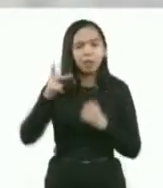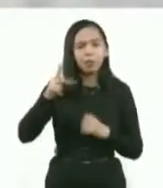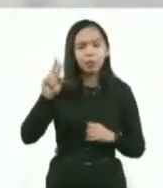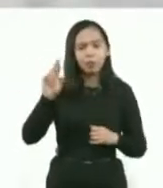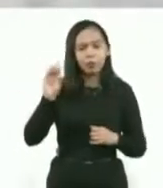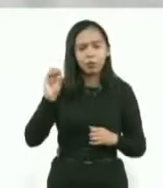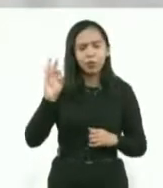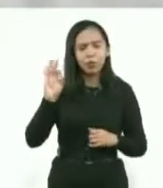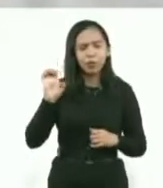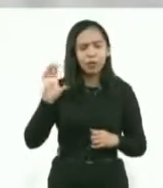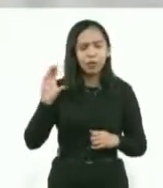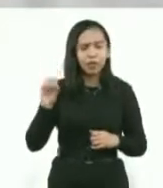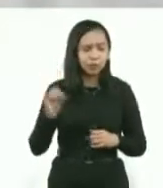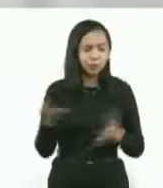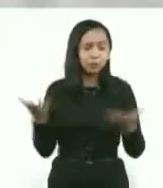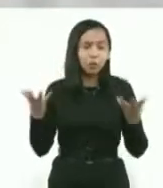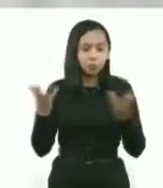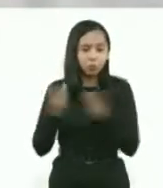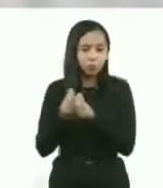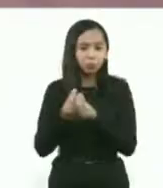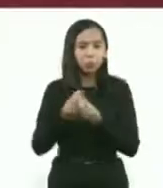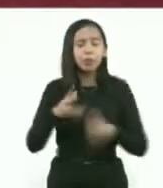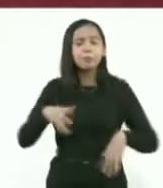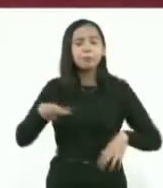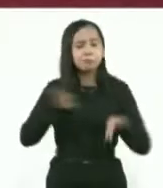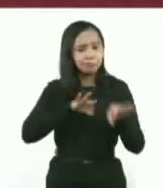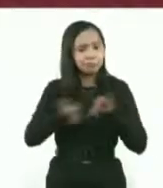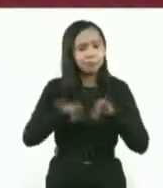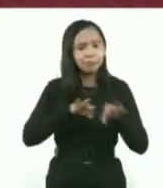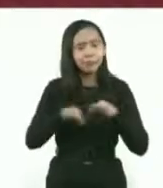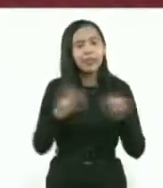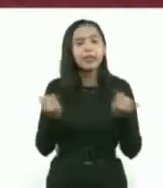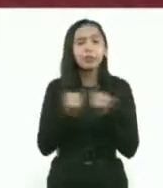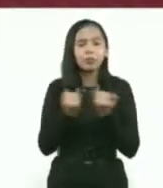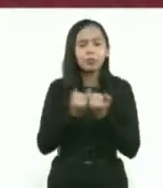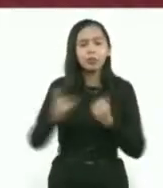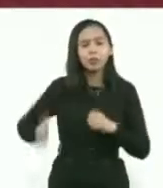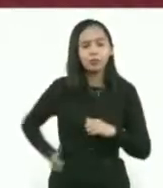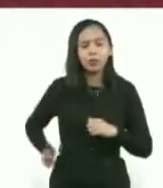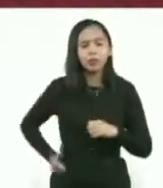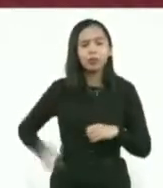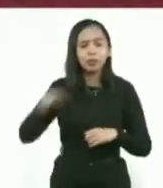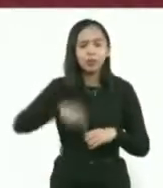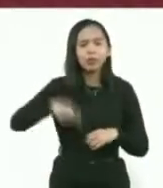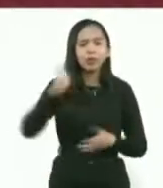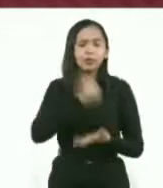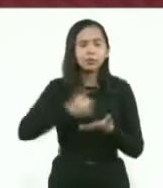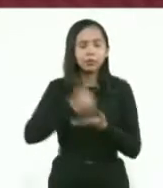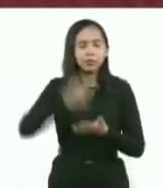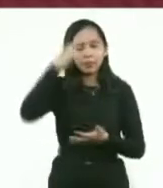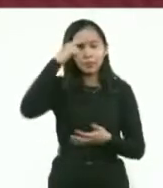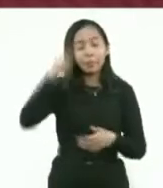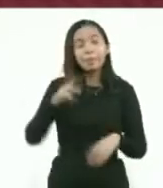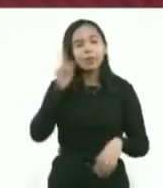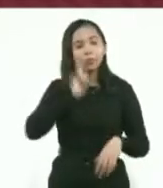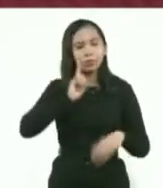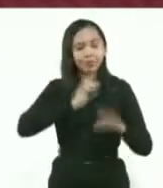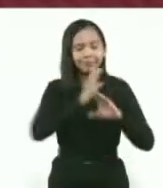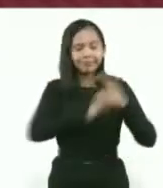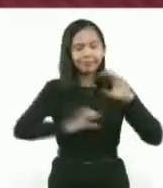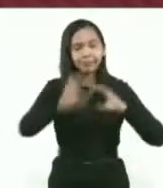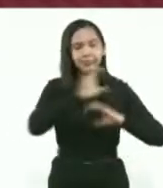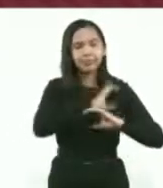estamos trabajando en conjunto y que a petición del gobierno de la Ciudad de México, de Claudia Sheinbaum,